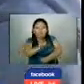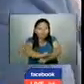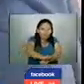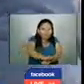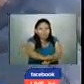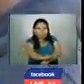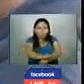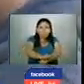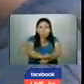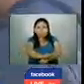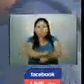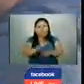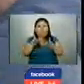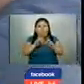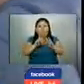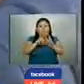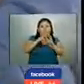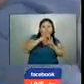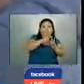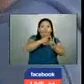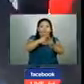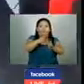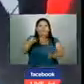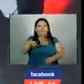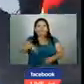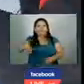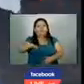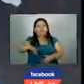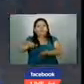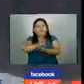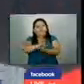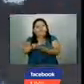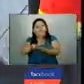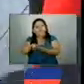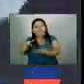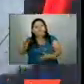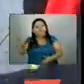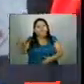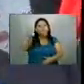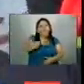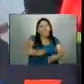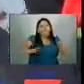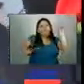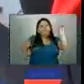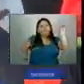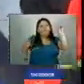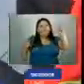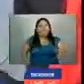oficiales estadounidenses desde la ciudad de Buffalo, Nueva York, hacia San Salvador.